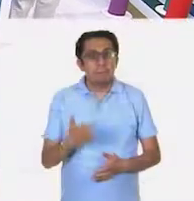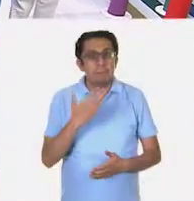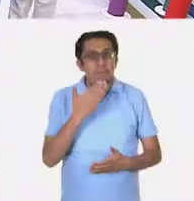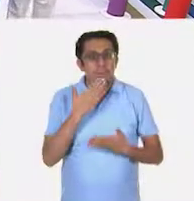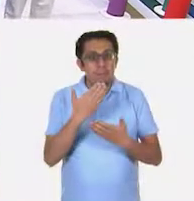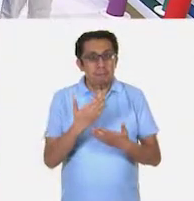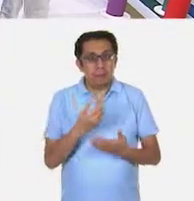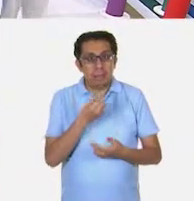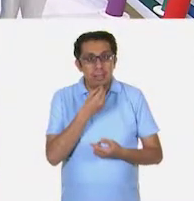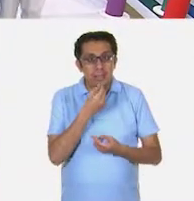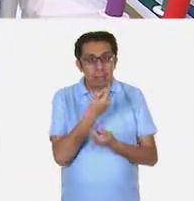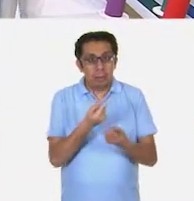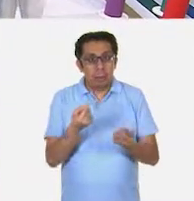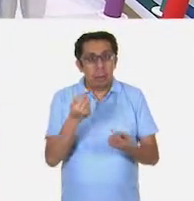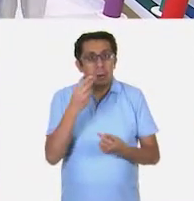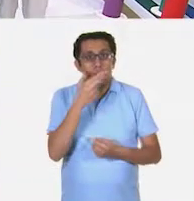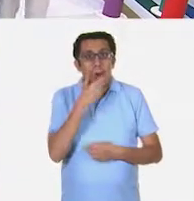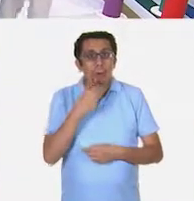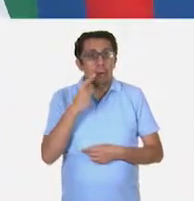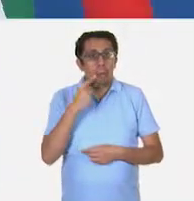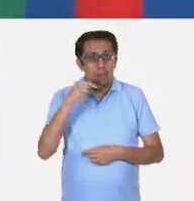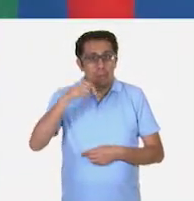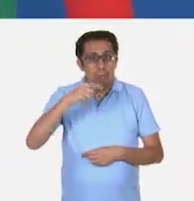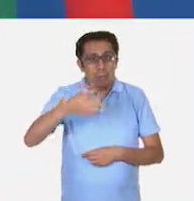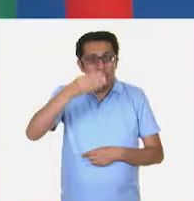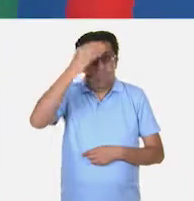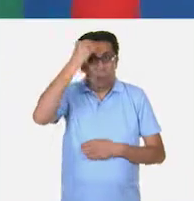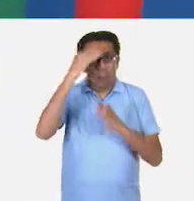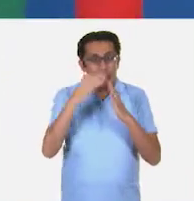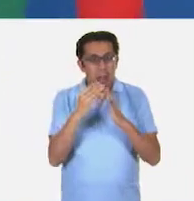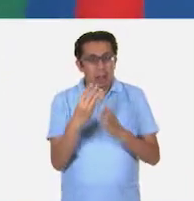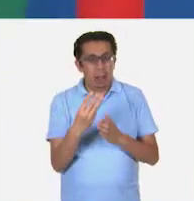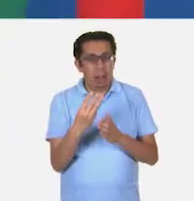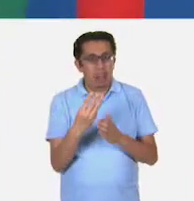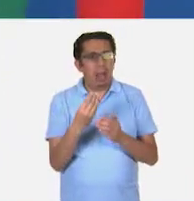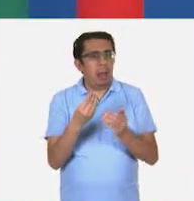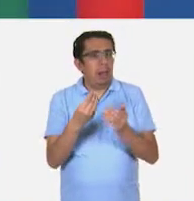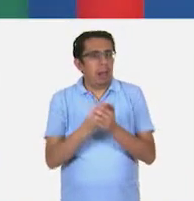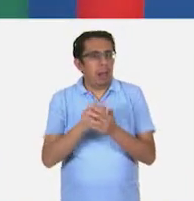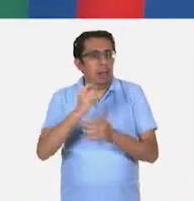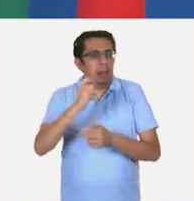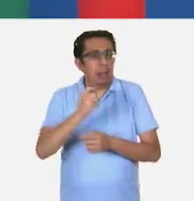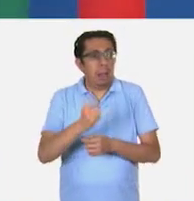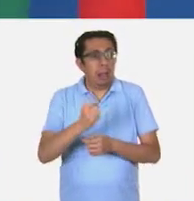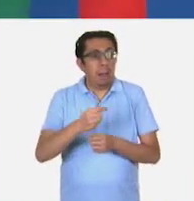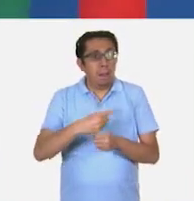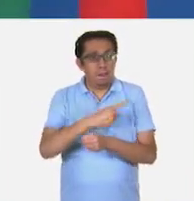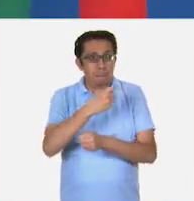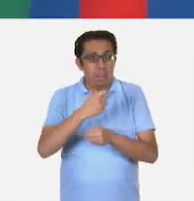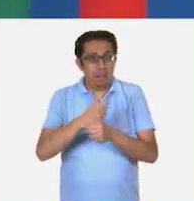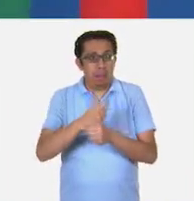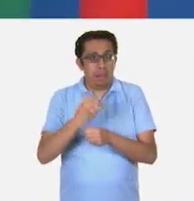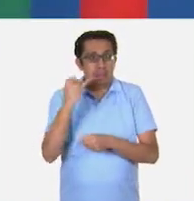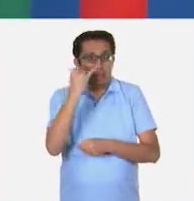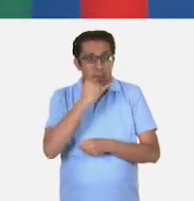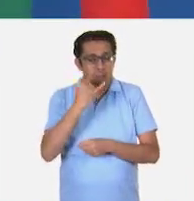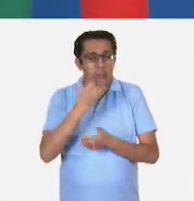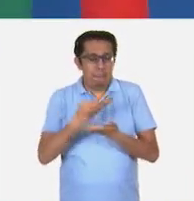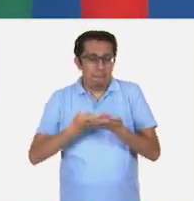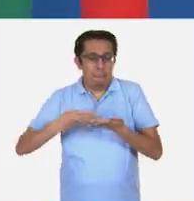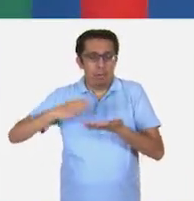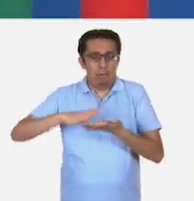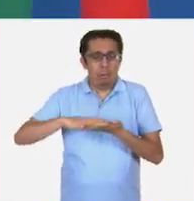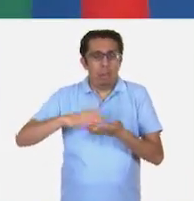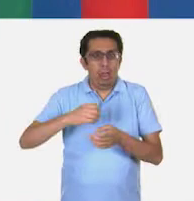Bienvenidas, niñas y niños, a Aprende en Casa 3, a una clase más de lengua materna, clase bilingüe, sexto grado.